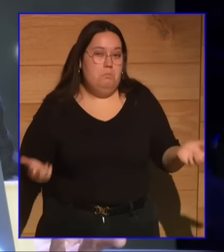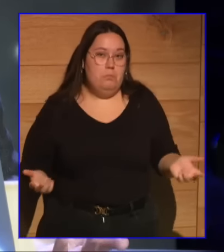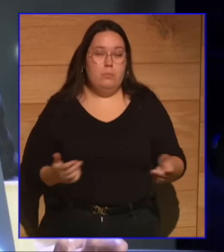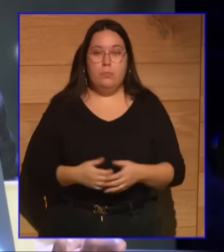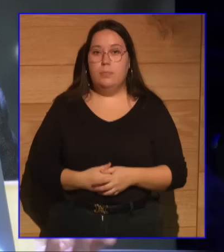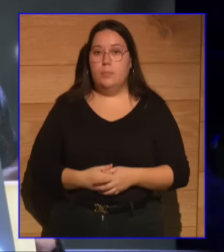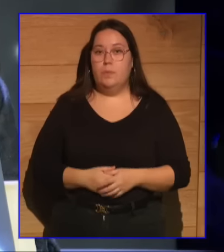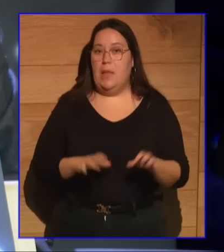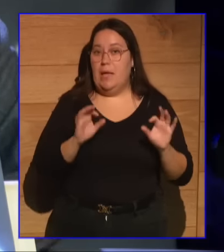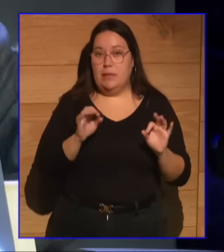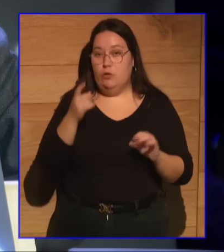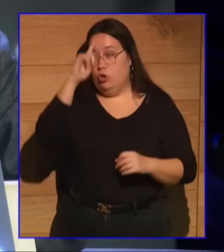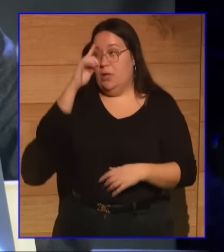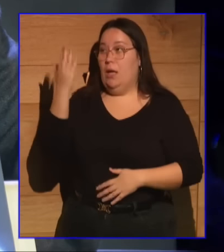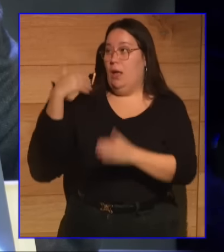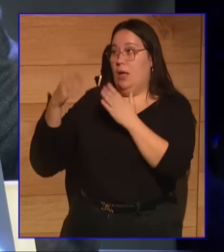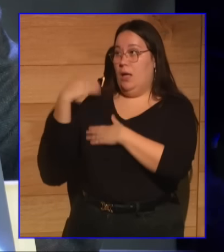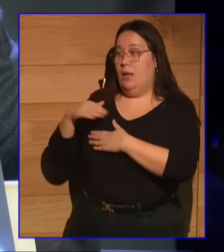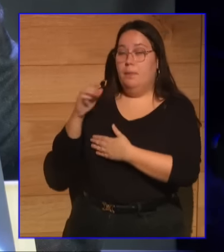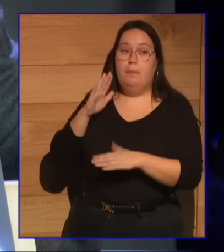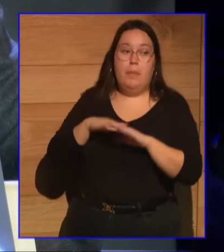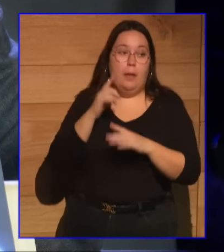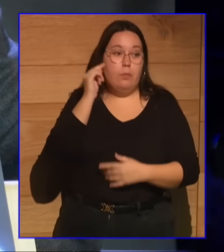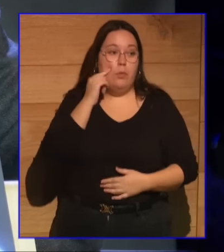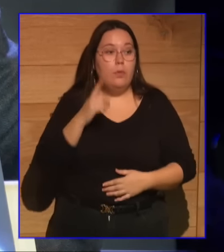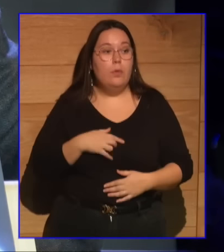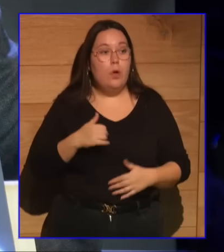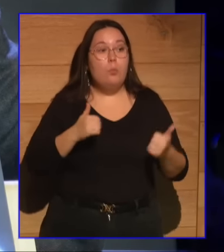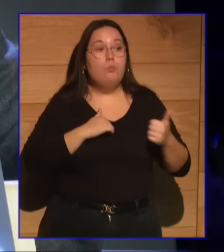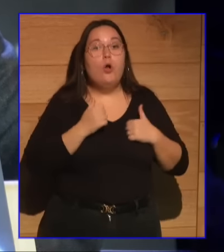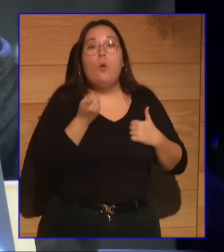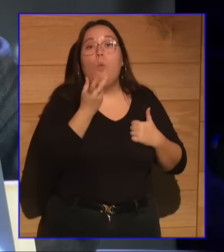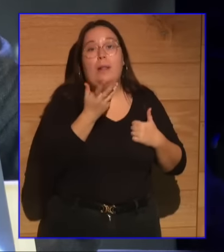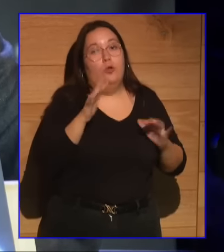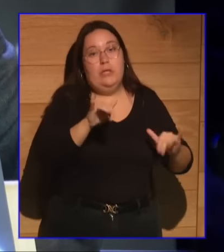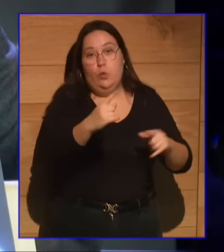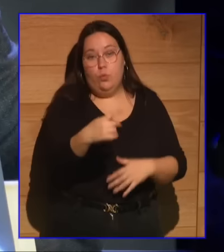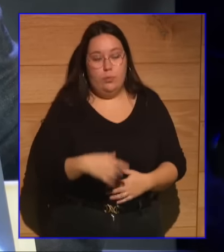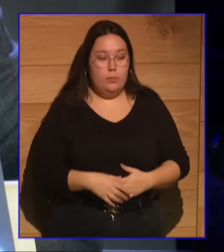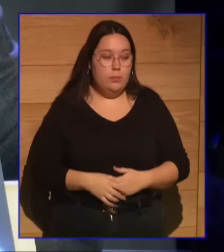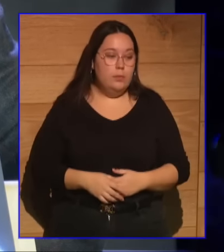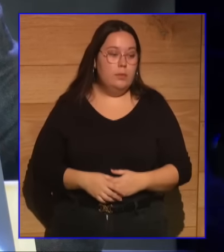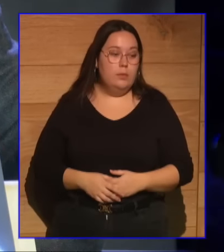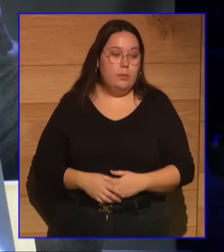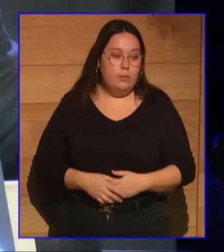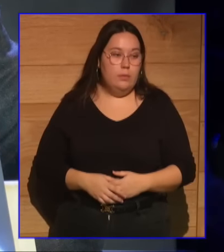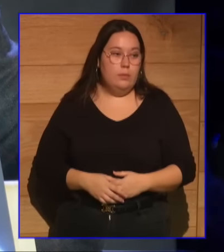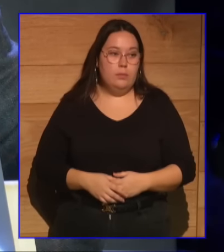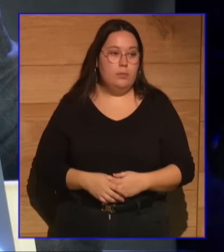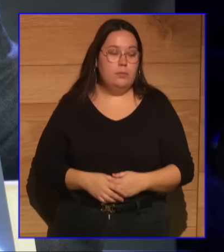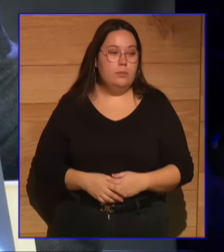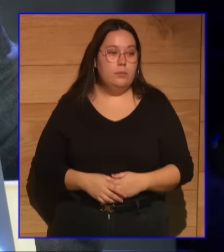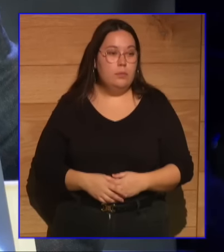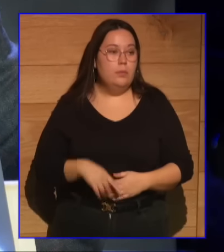sabría dónde habría que remontarse para descubrirlo. Toreros polacos, ni uno. Pues ya está. Pues cada... Bien, y allí